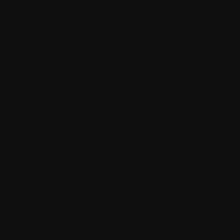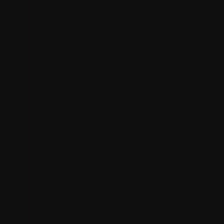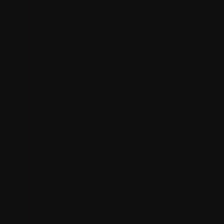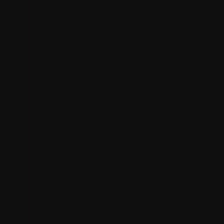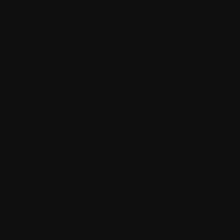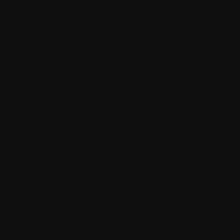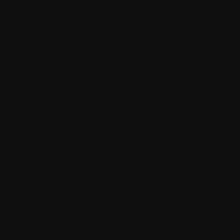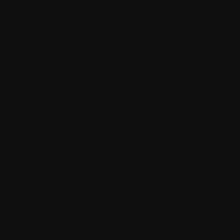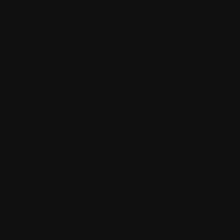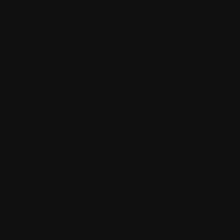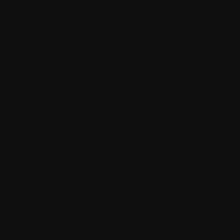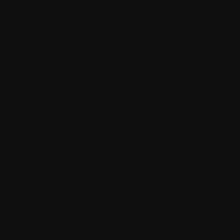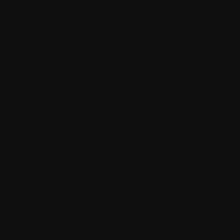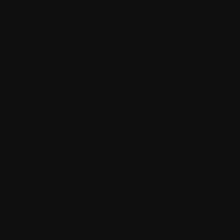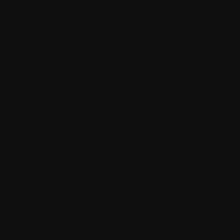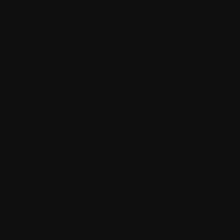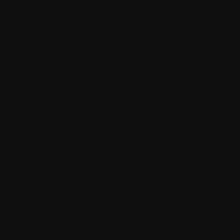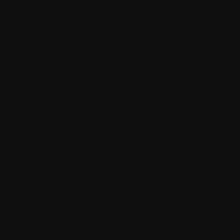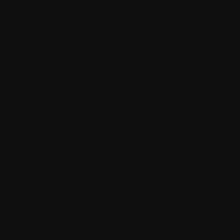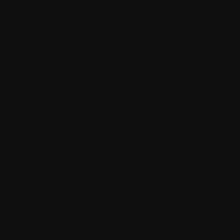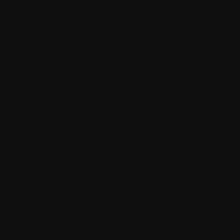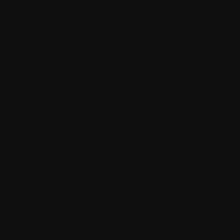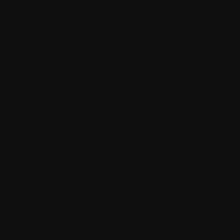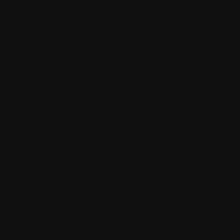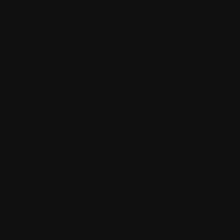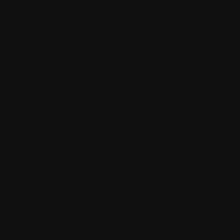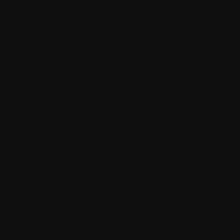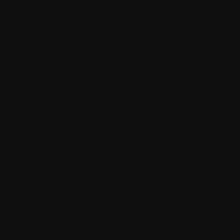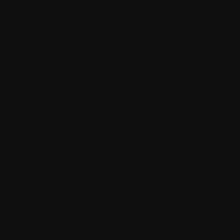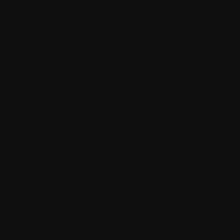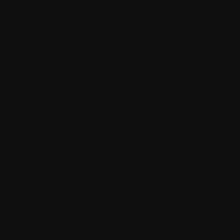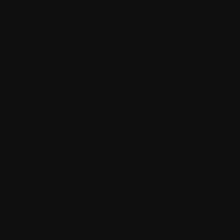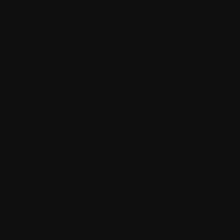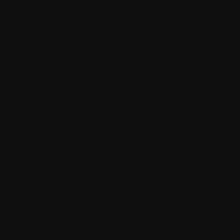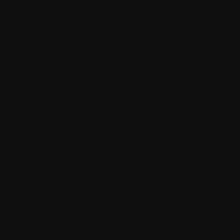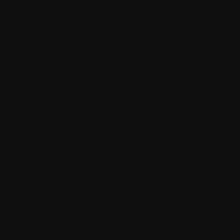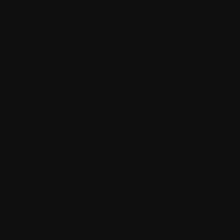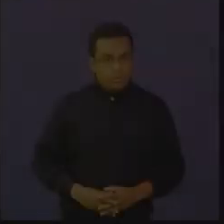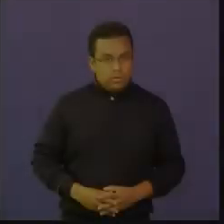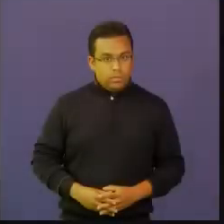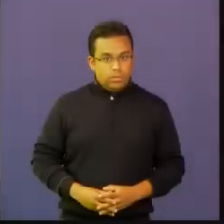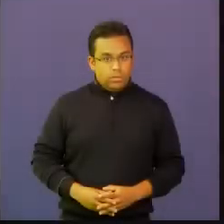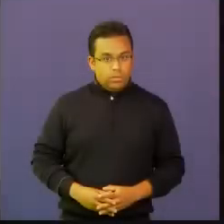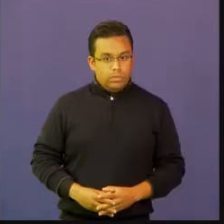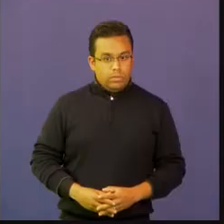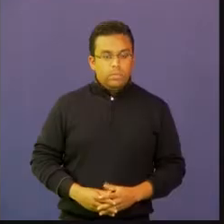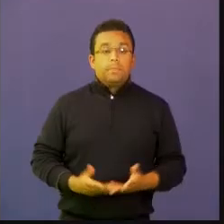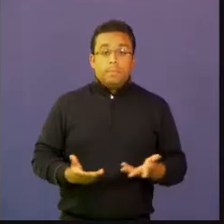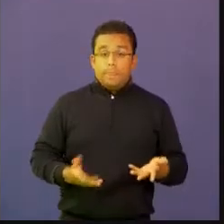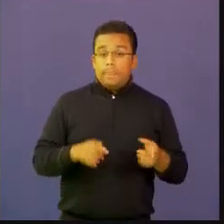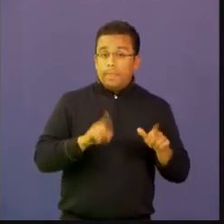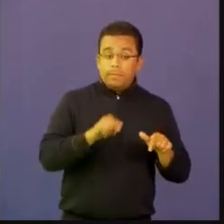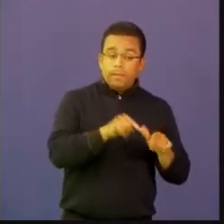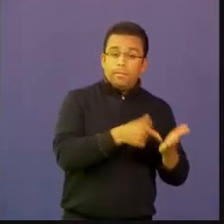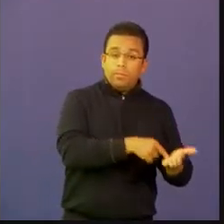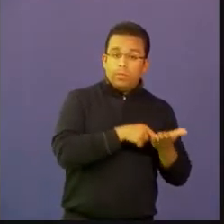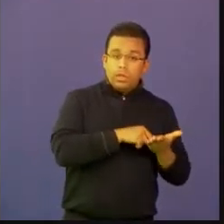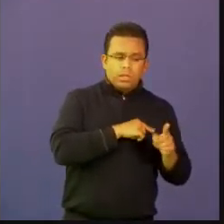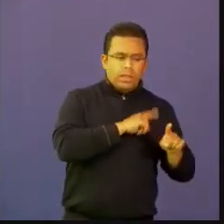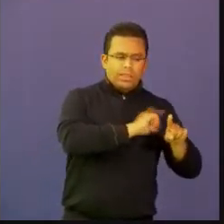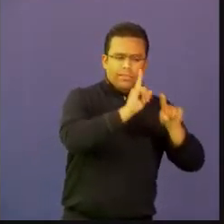clase. La tecnología que cambia tan rápidamente y que nos ofrece diferentes